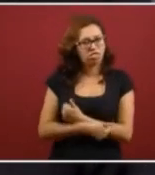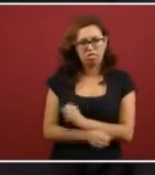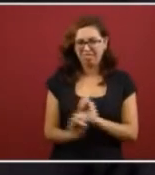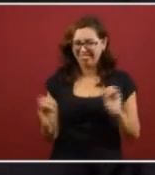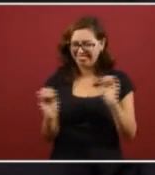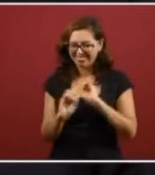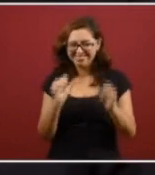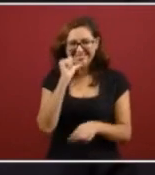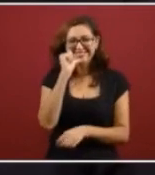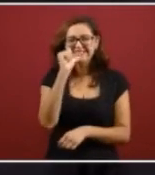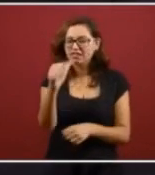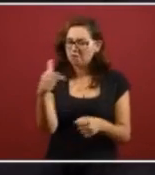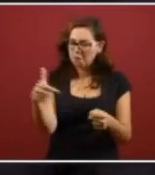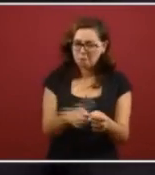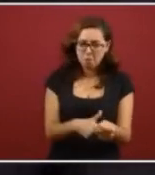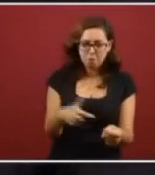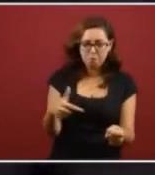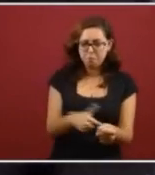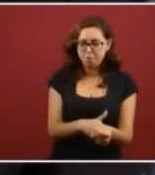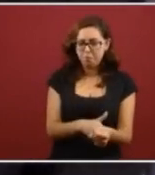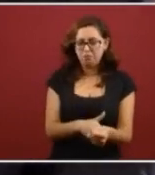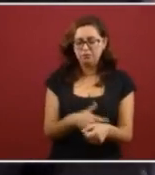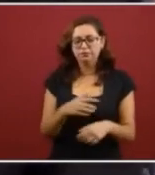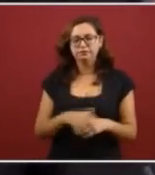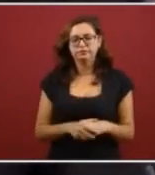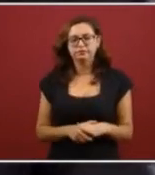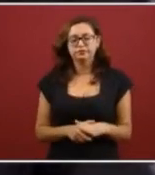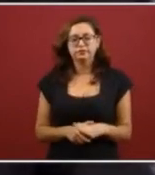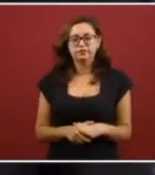Que salió del gobierno